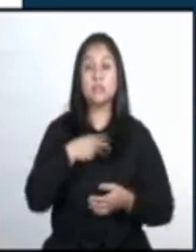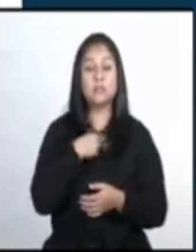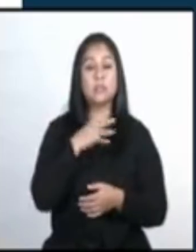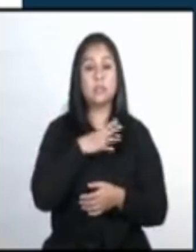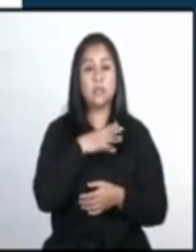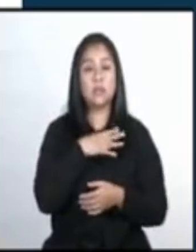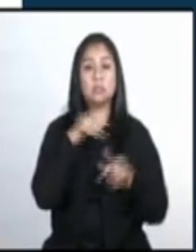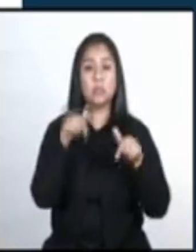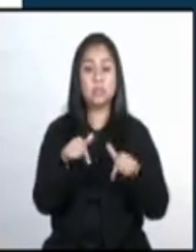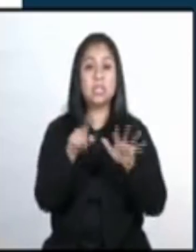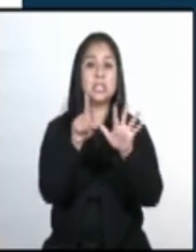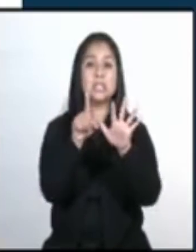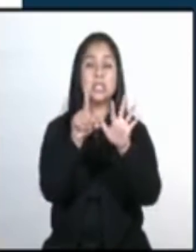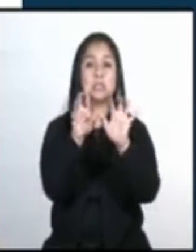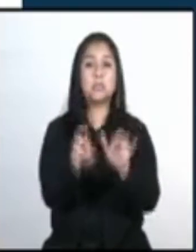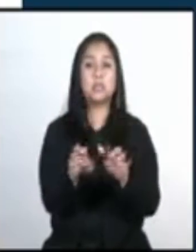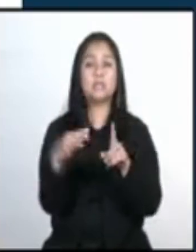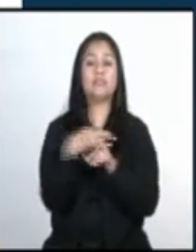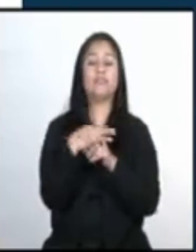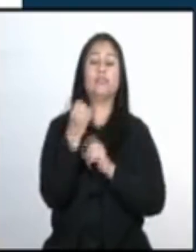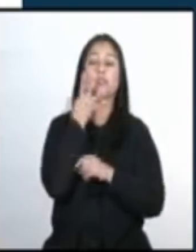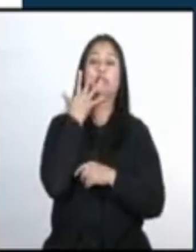hoy 6 casos reportados.